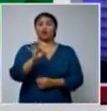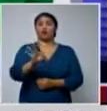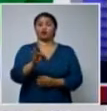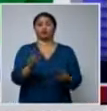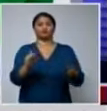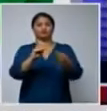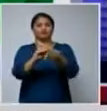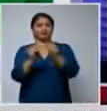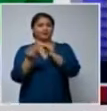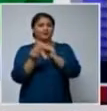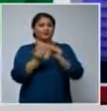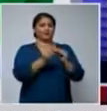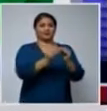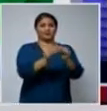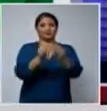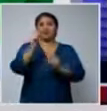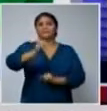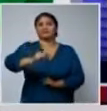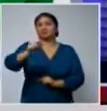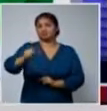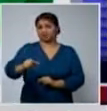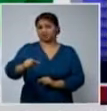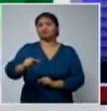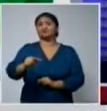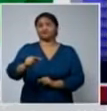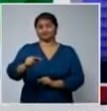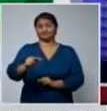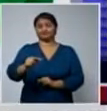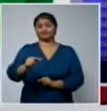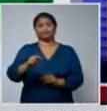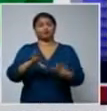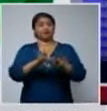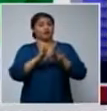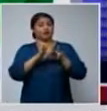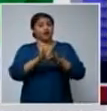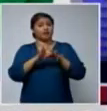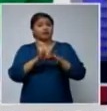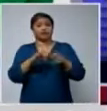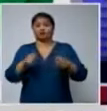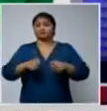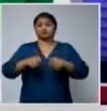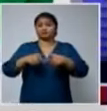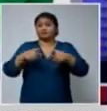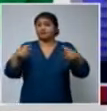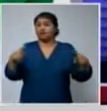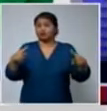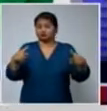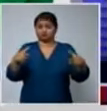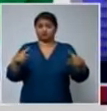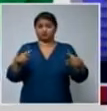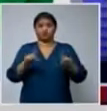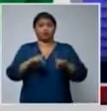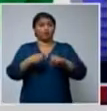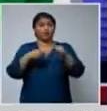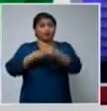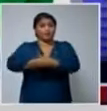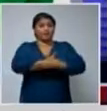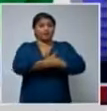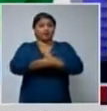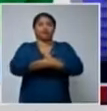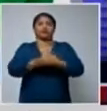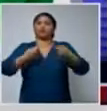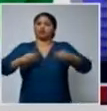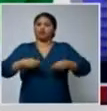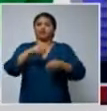Esto es una cifra elevada para este grupo de edad que realmente debe